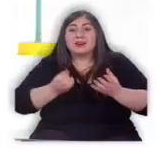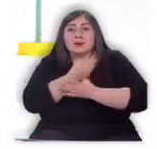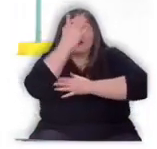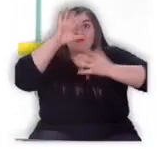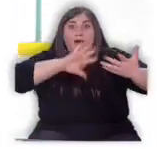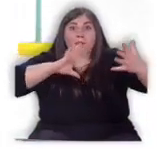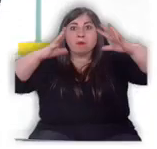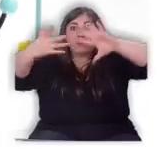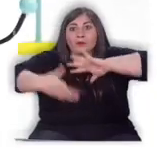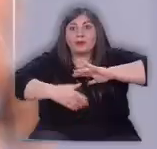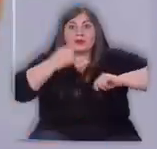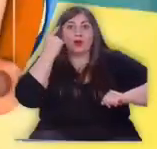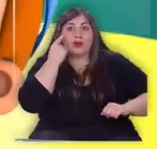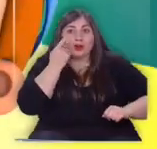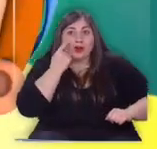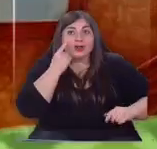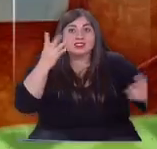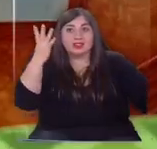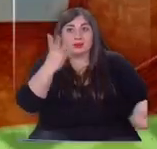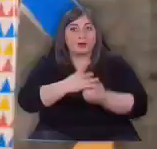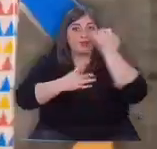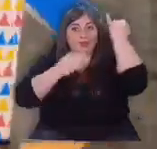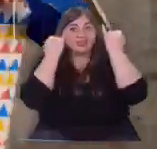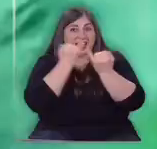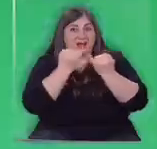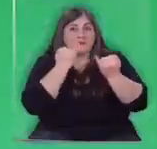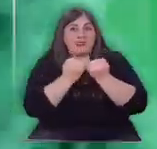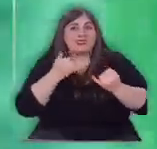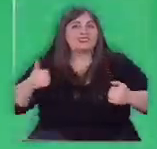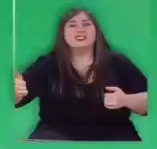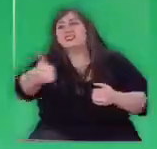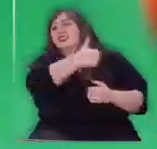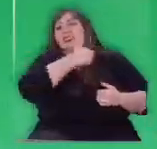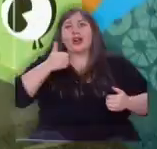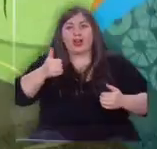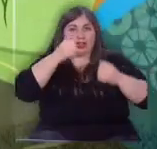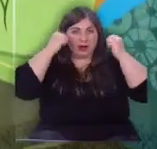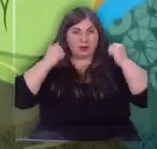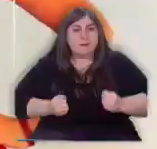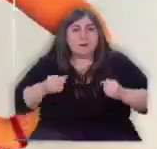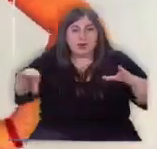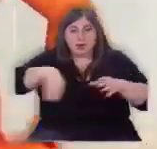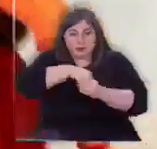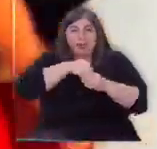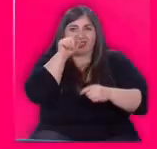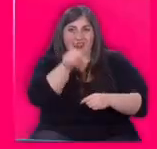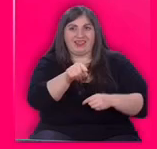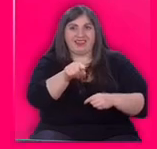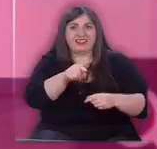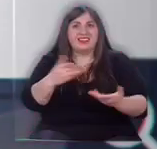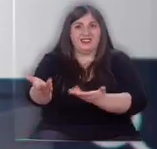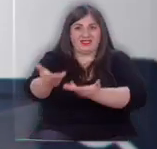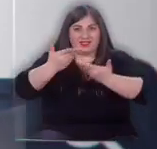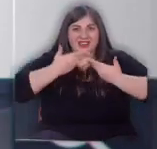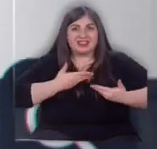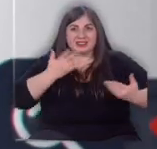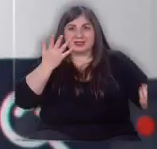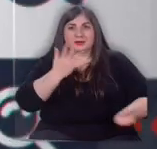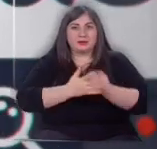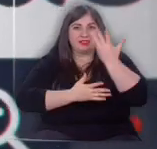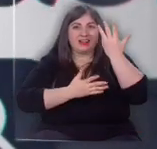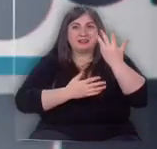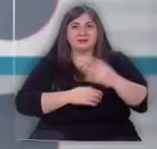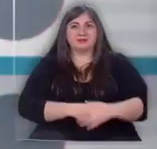mundos, conocer a nuevos amigos y donde todos pueden ser parte de él. Bienvenidos a la nueva